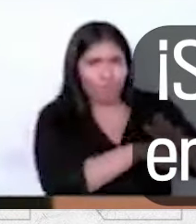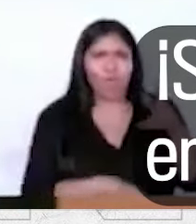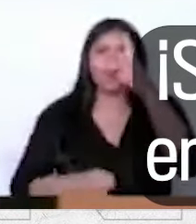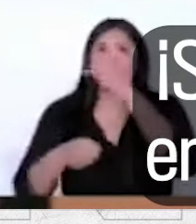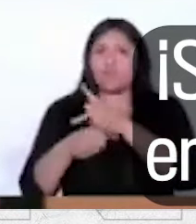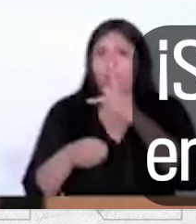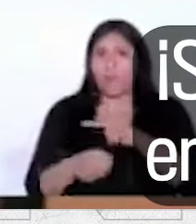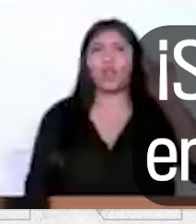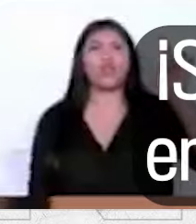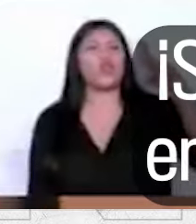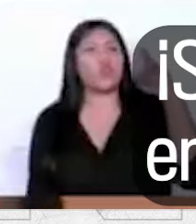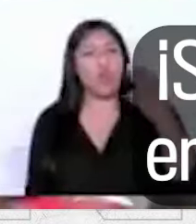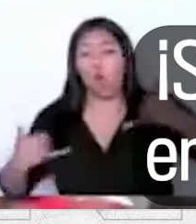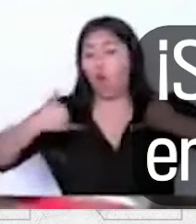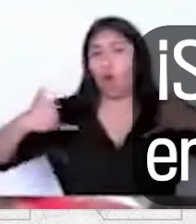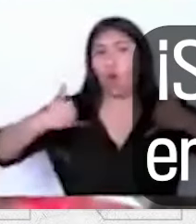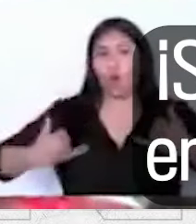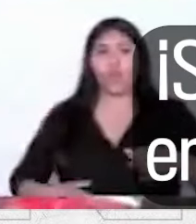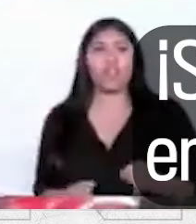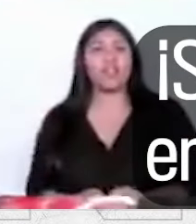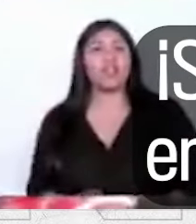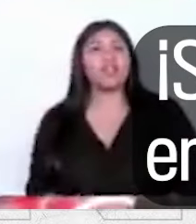las y los jóvenes de nuestro país.